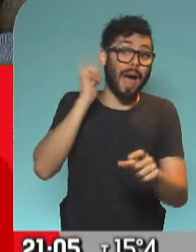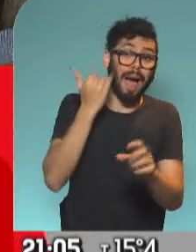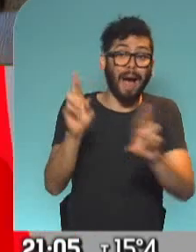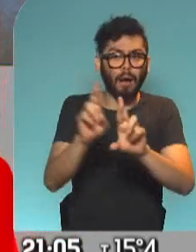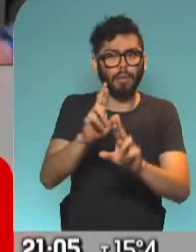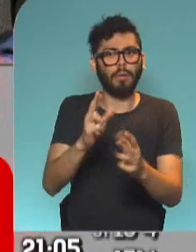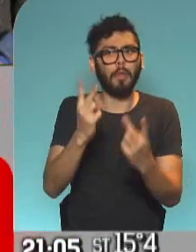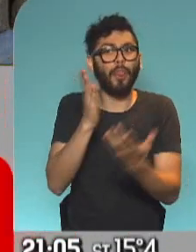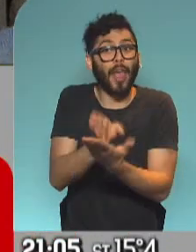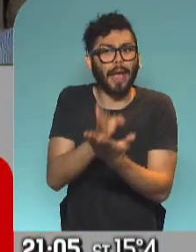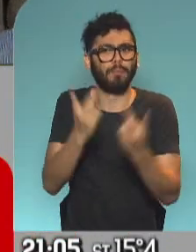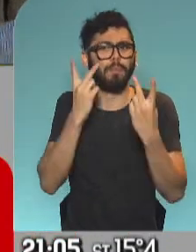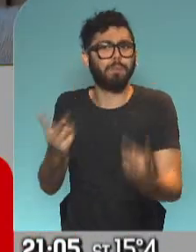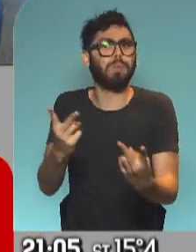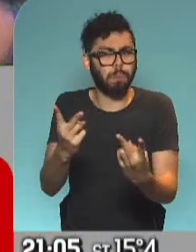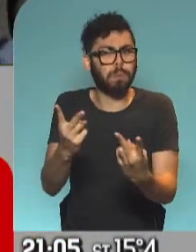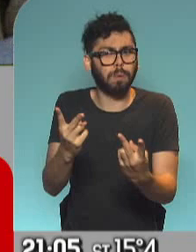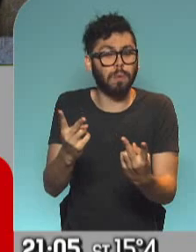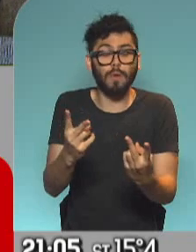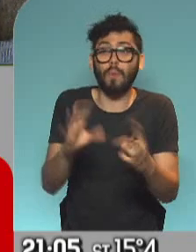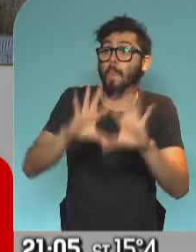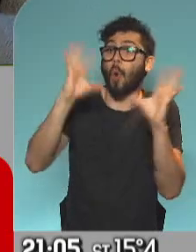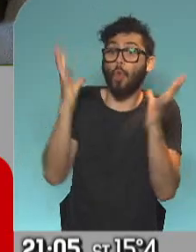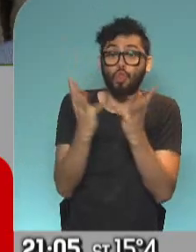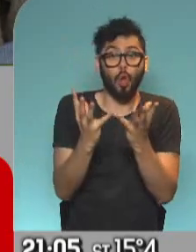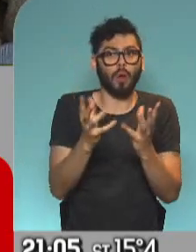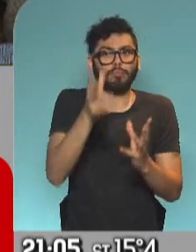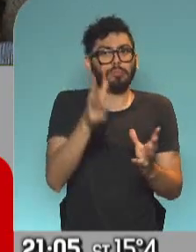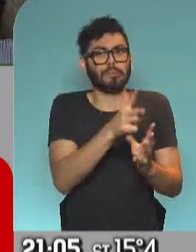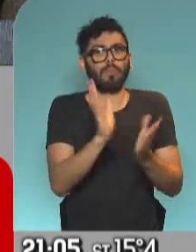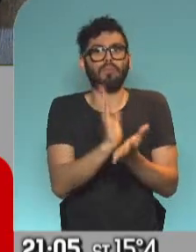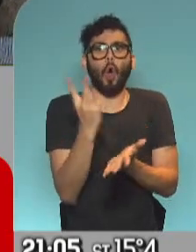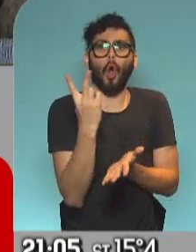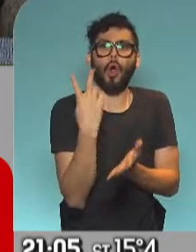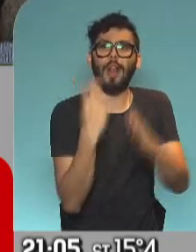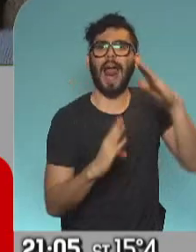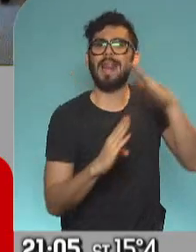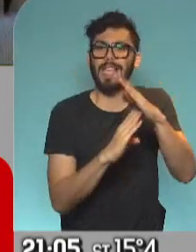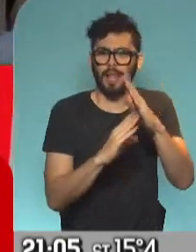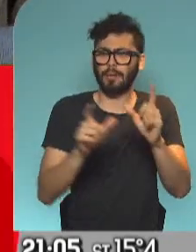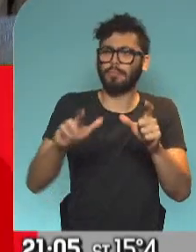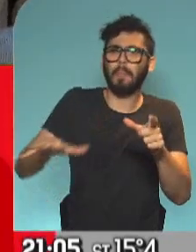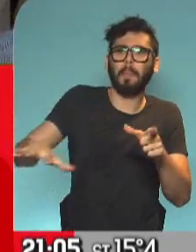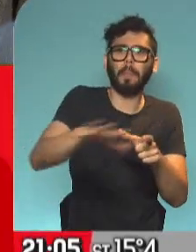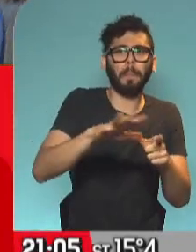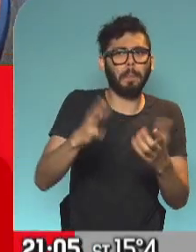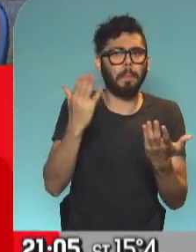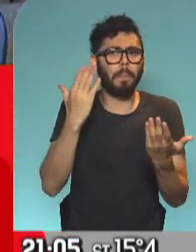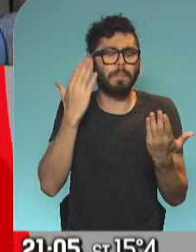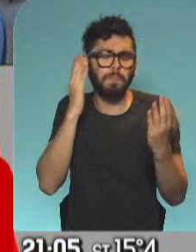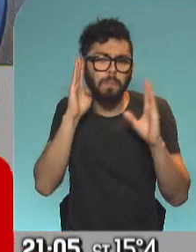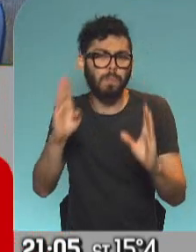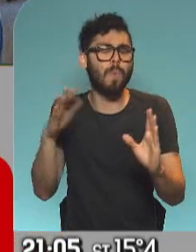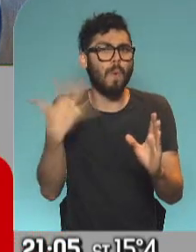mundo, a nivel mundial, es un gran líder y es un gran humanista en ese sentido. Yo creo que es una